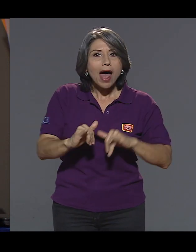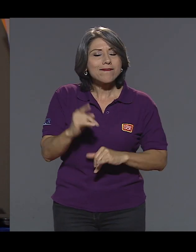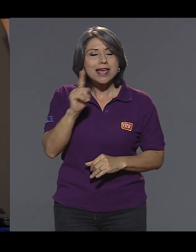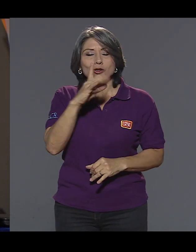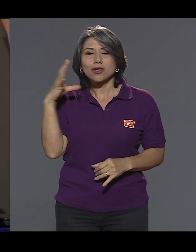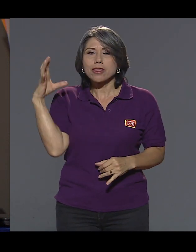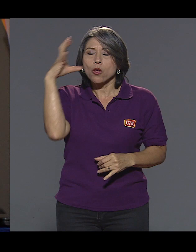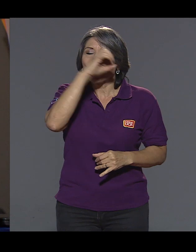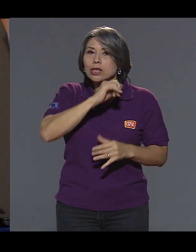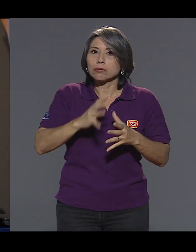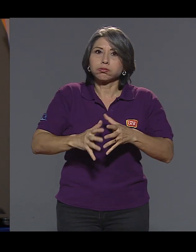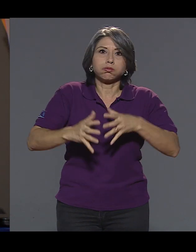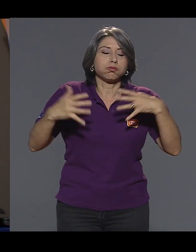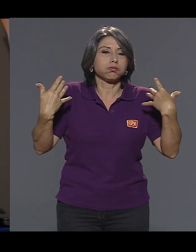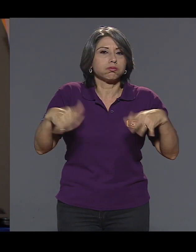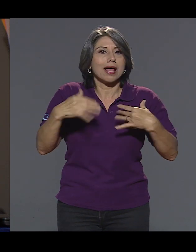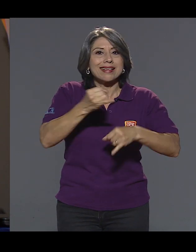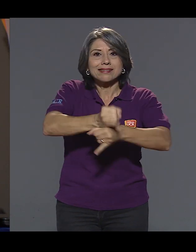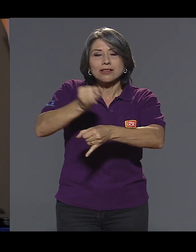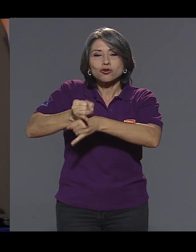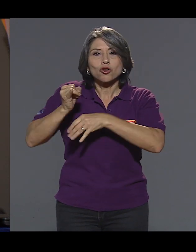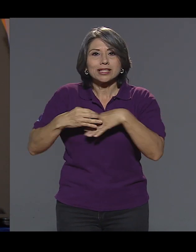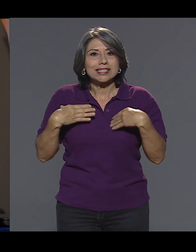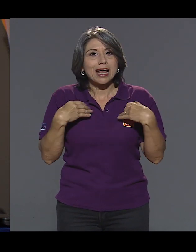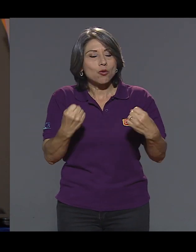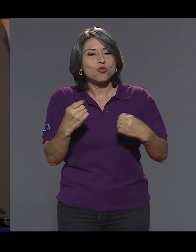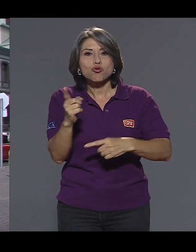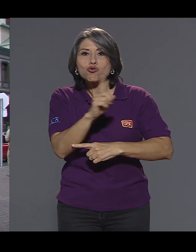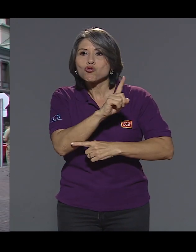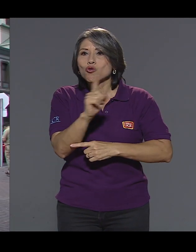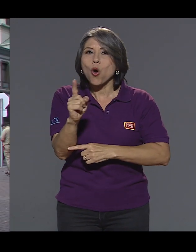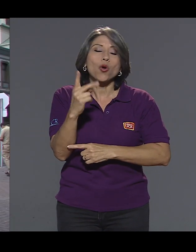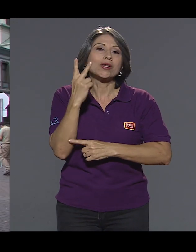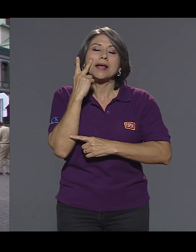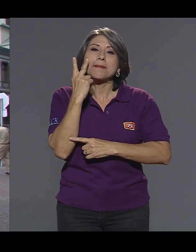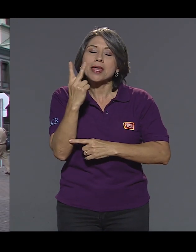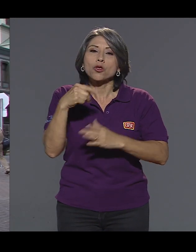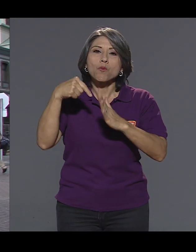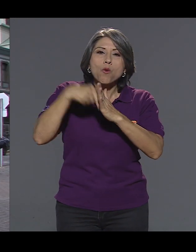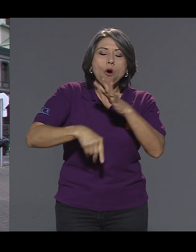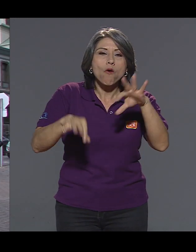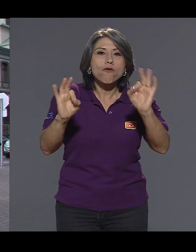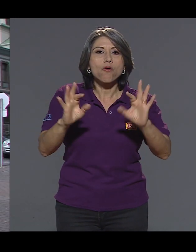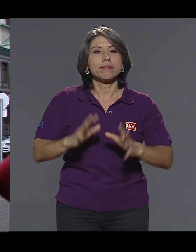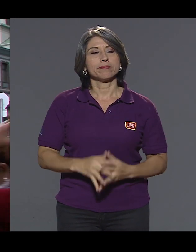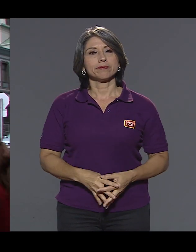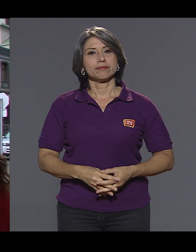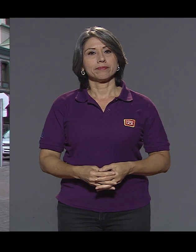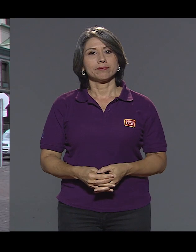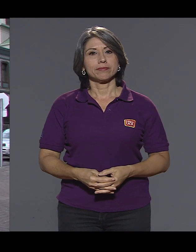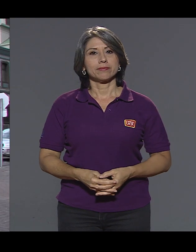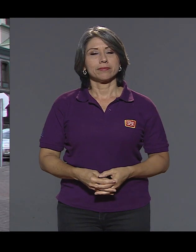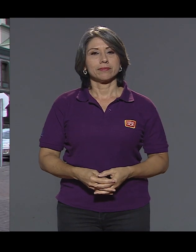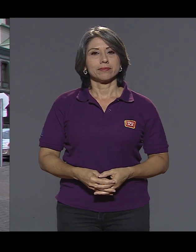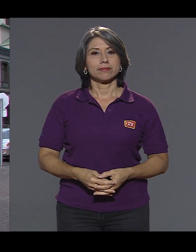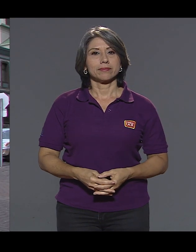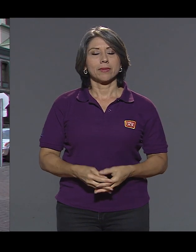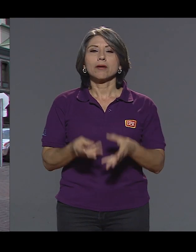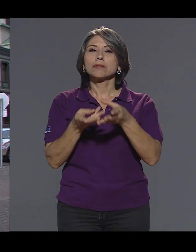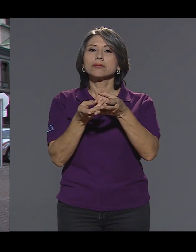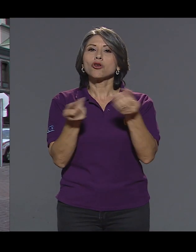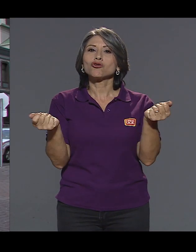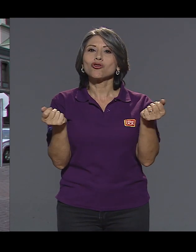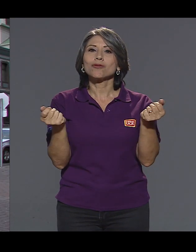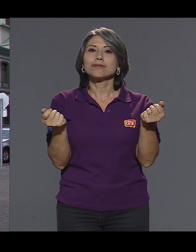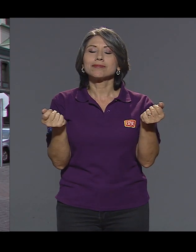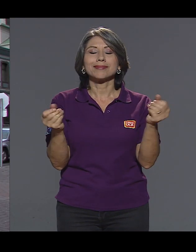las instituciones de salud no lo están mirando, yo digo, con la profundidad requerida. La solución es